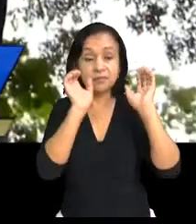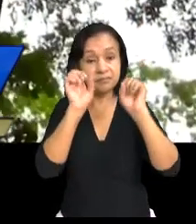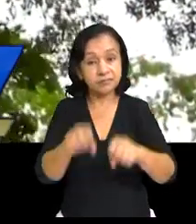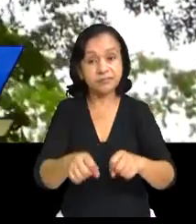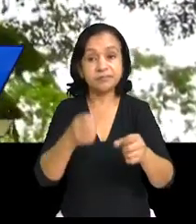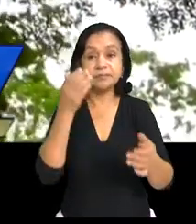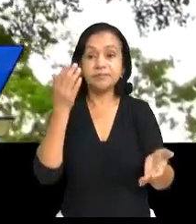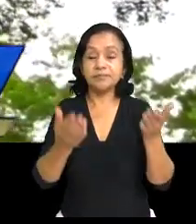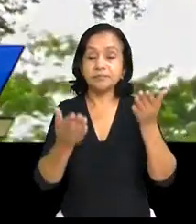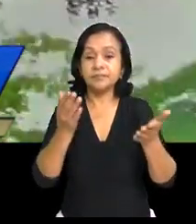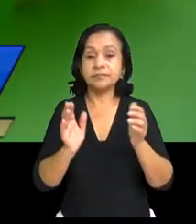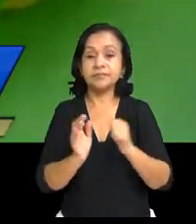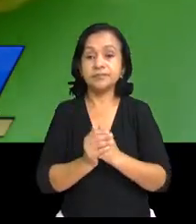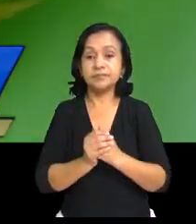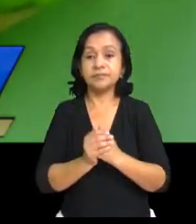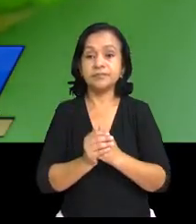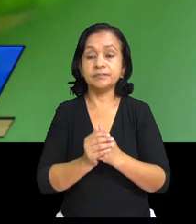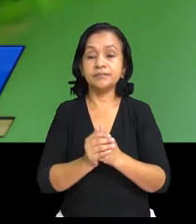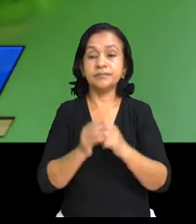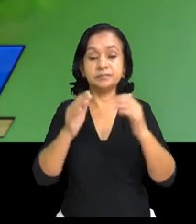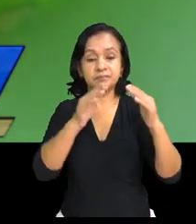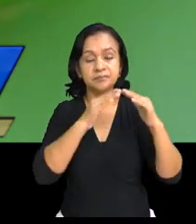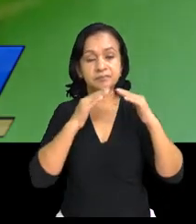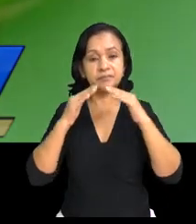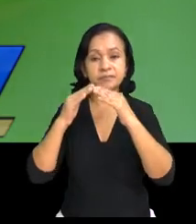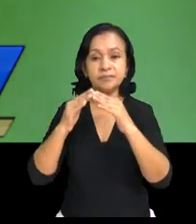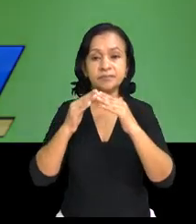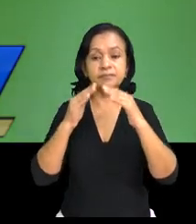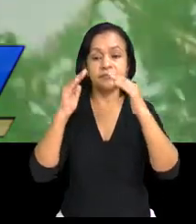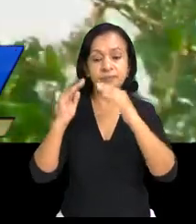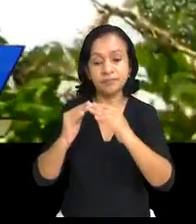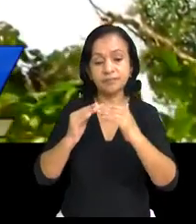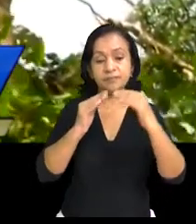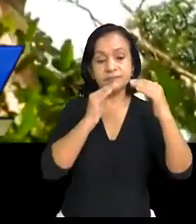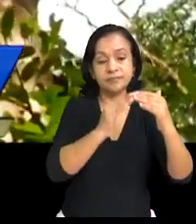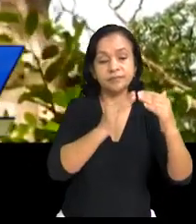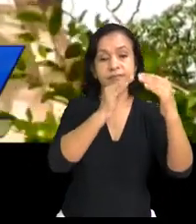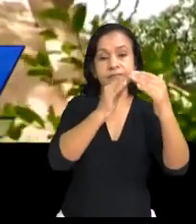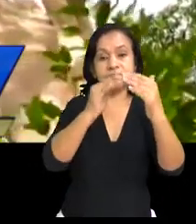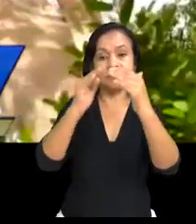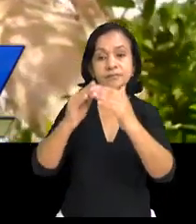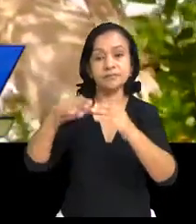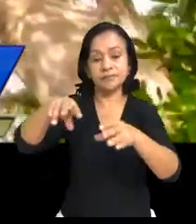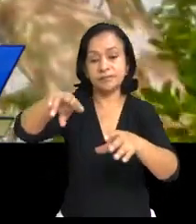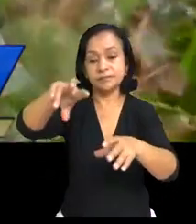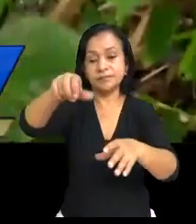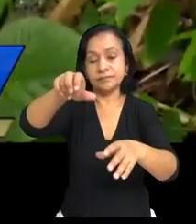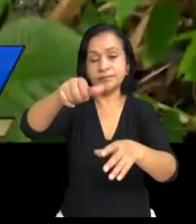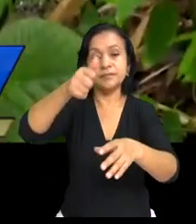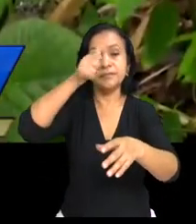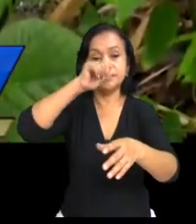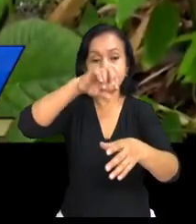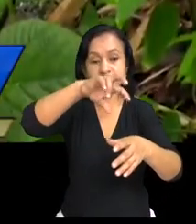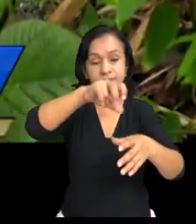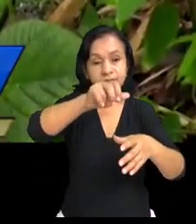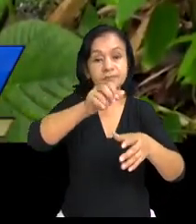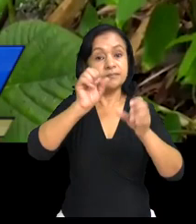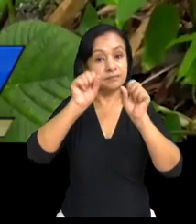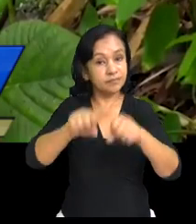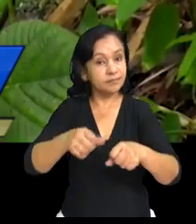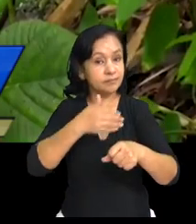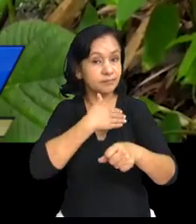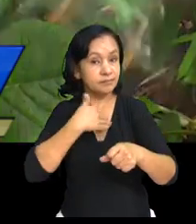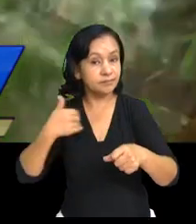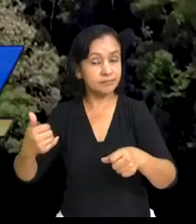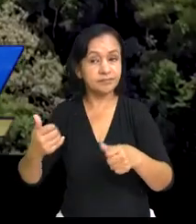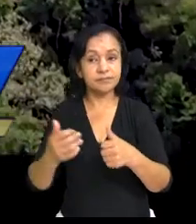lograr llegar, así como existe en la ciudad, que cada vivienda rural tenga su llave para abrir el agua. Y entonces, ¿cuál